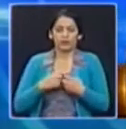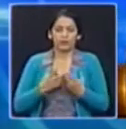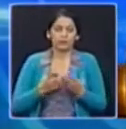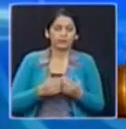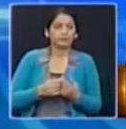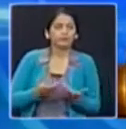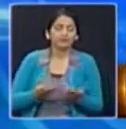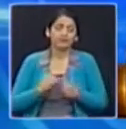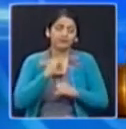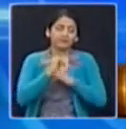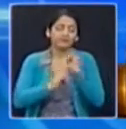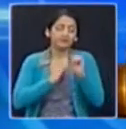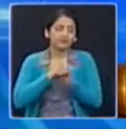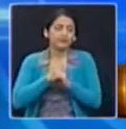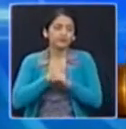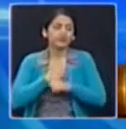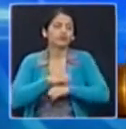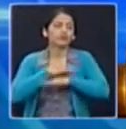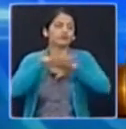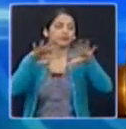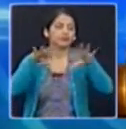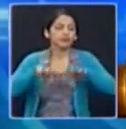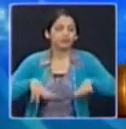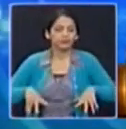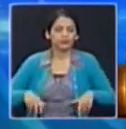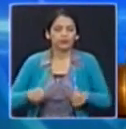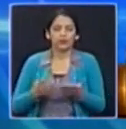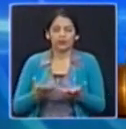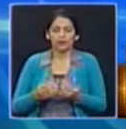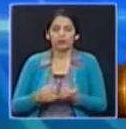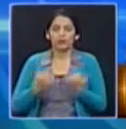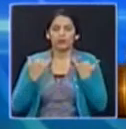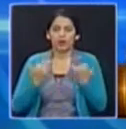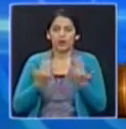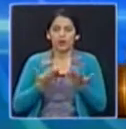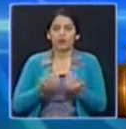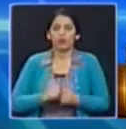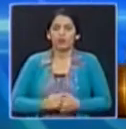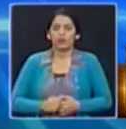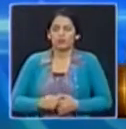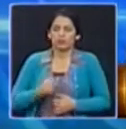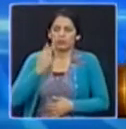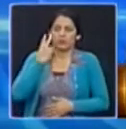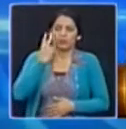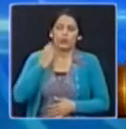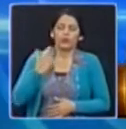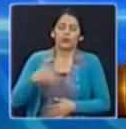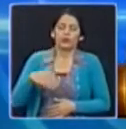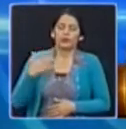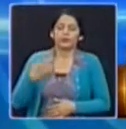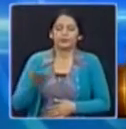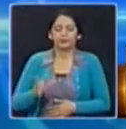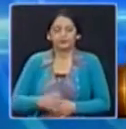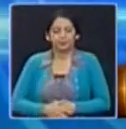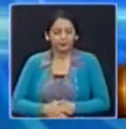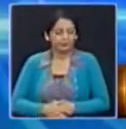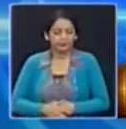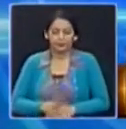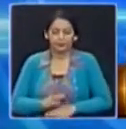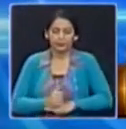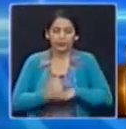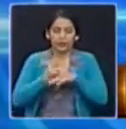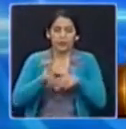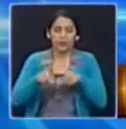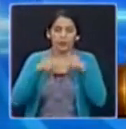internacional, nos enteramos acá. Son la ocasión para transparentar cómo actúan tanto a nivel del sector público